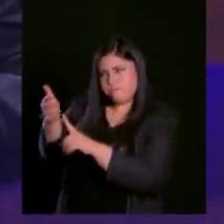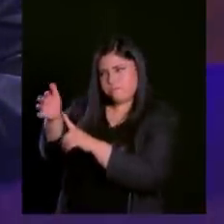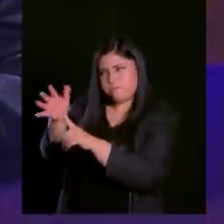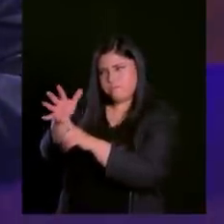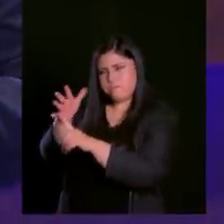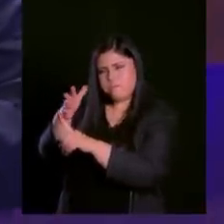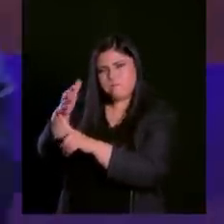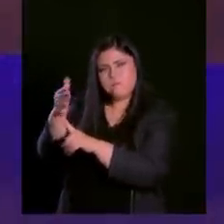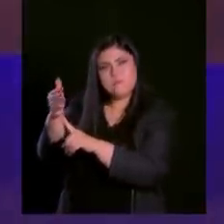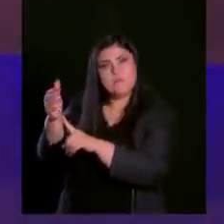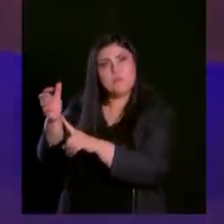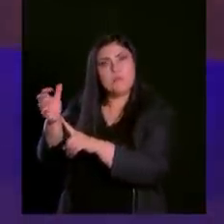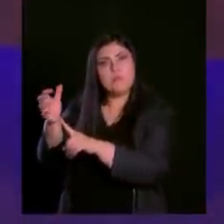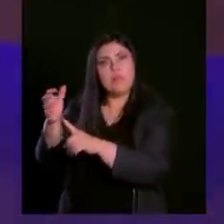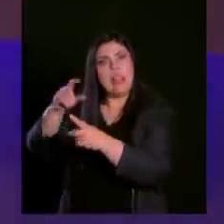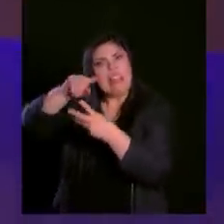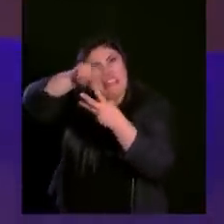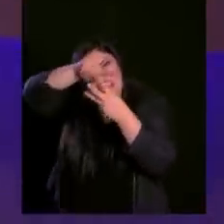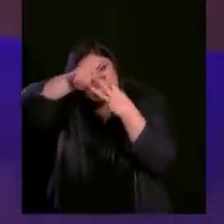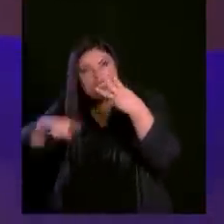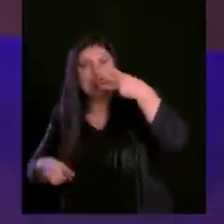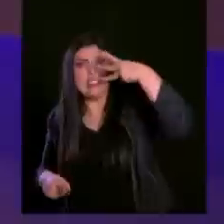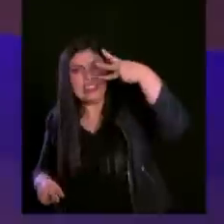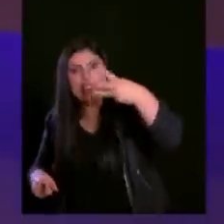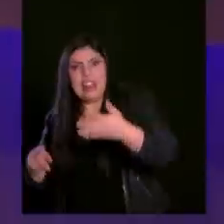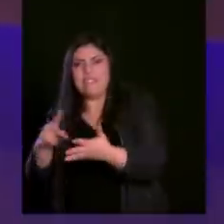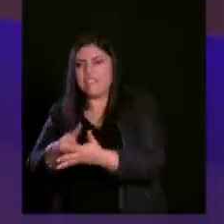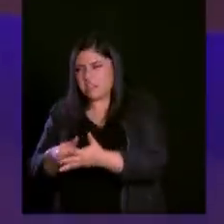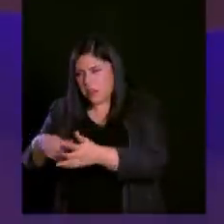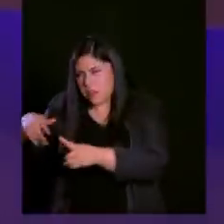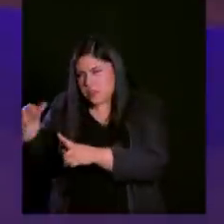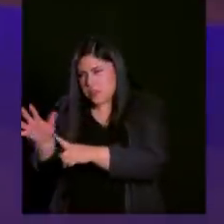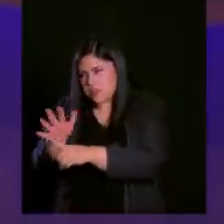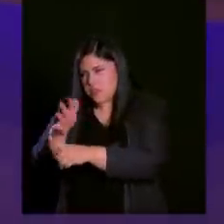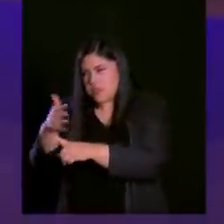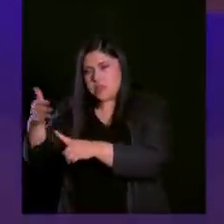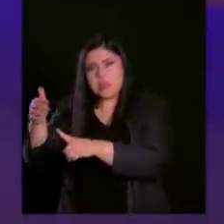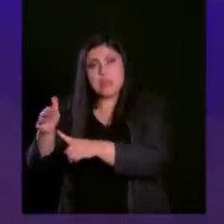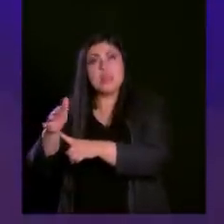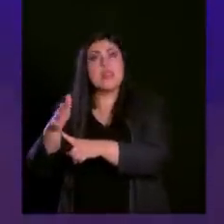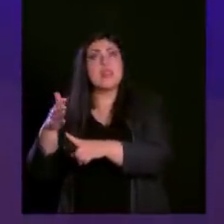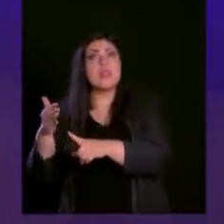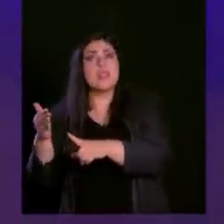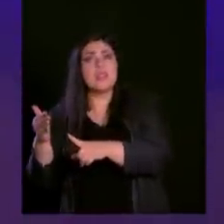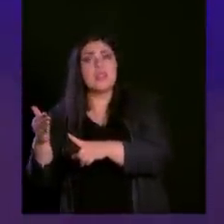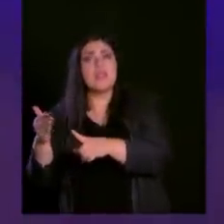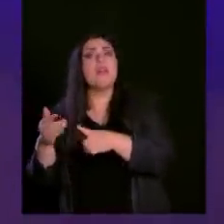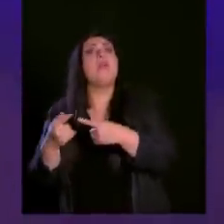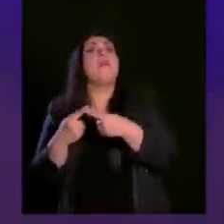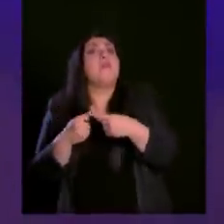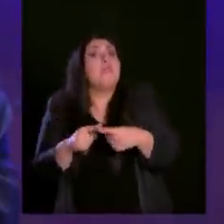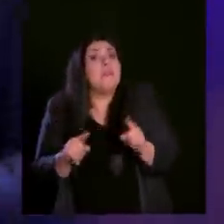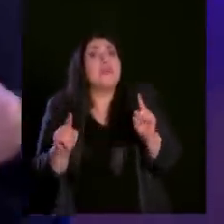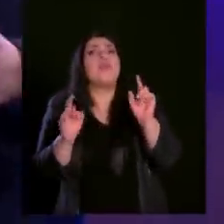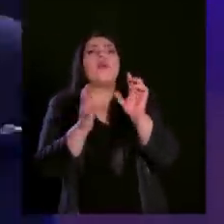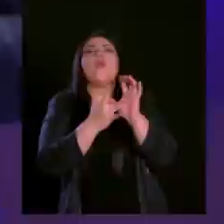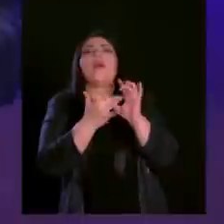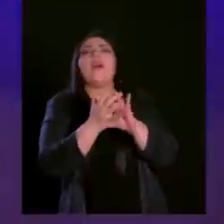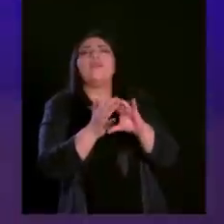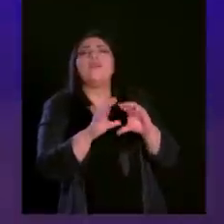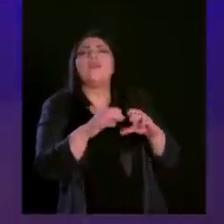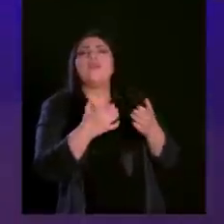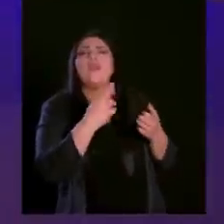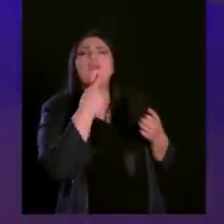en pan lánzate de aquí todo este reino te daré si me sirves y me doras Y qué fue lo que Jesús